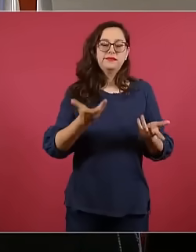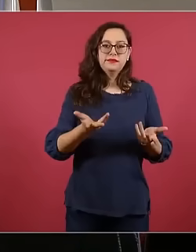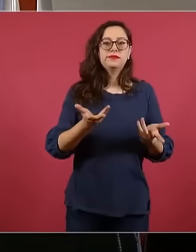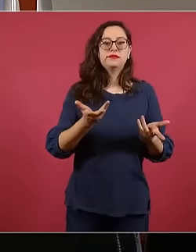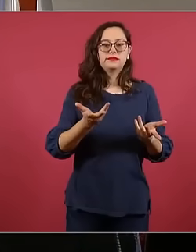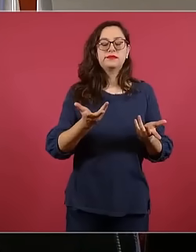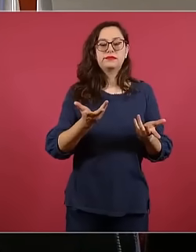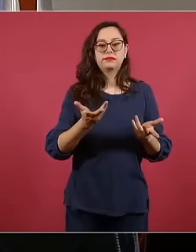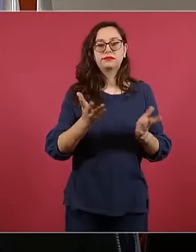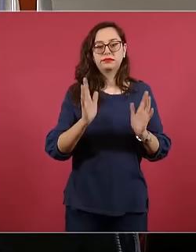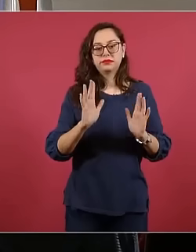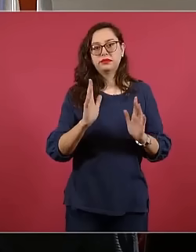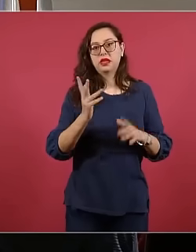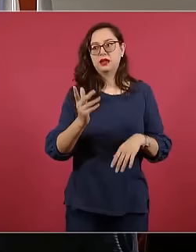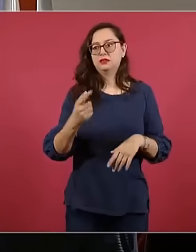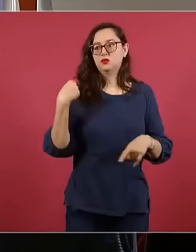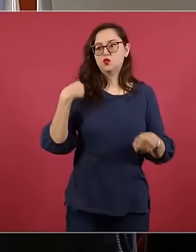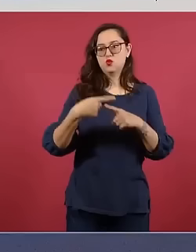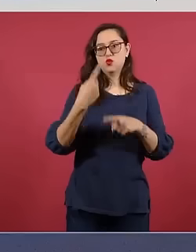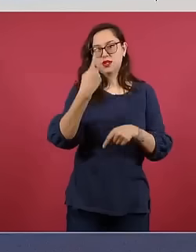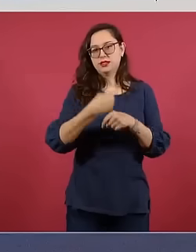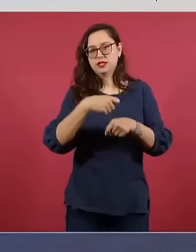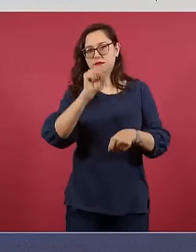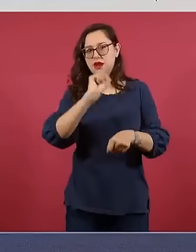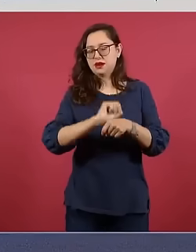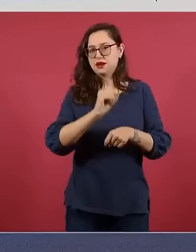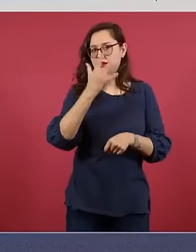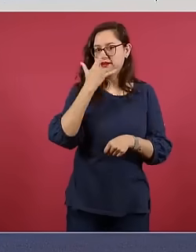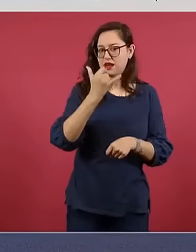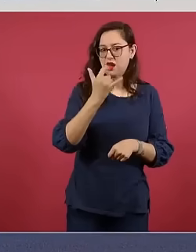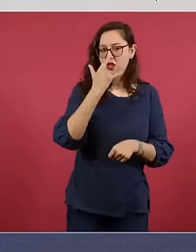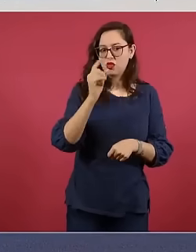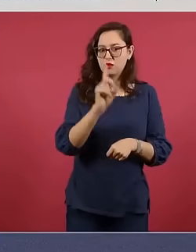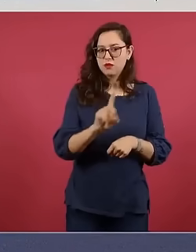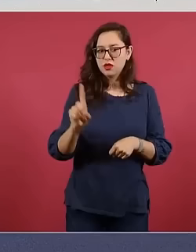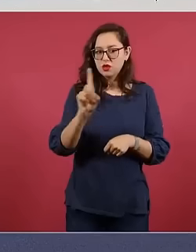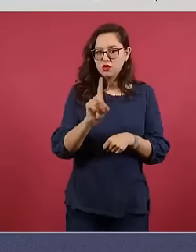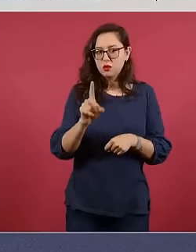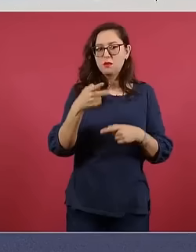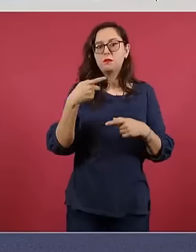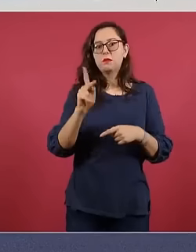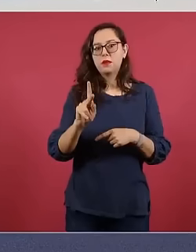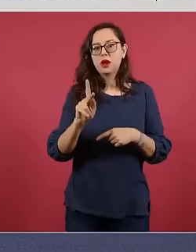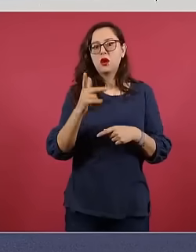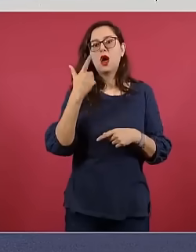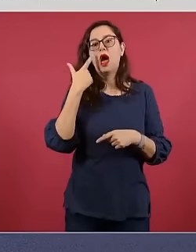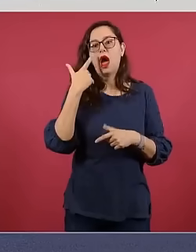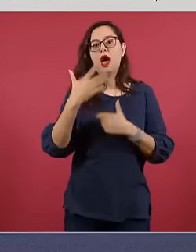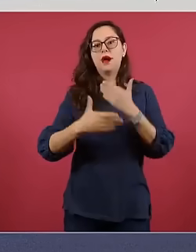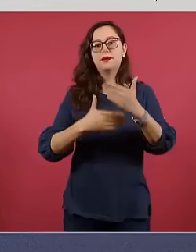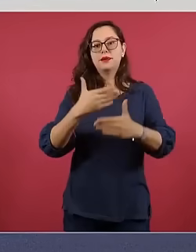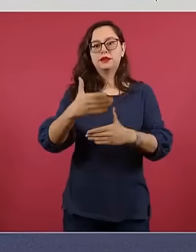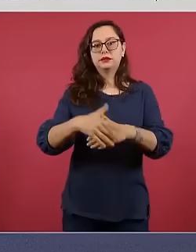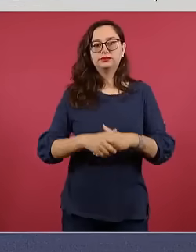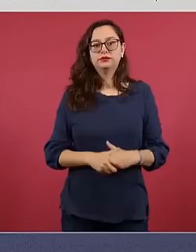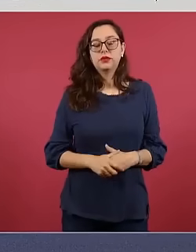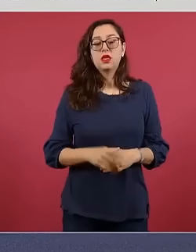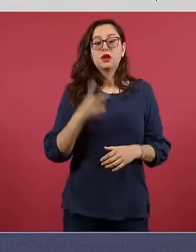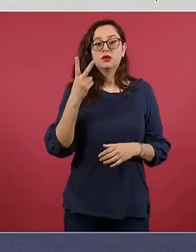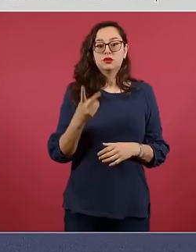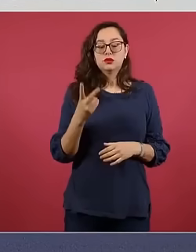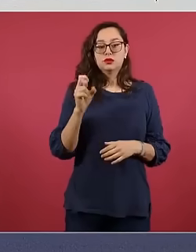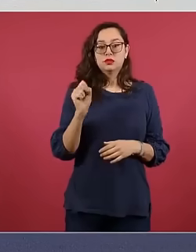Ya lo vamos a verificar el siguiente domingo para ver qué comportamiento hay. Pero el 2 de septiembre tuvimos